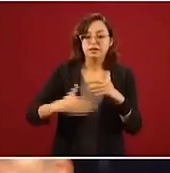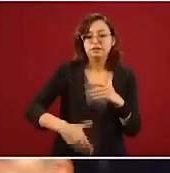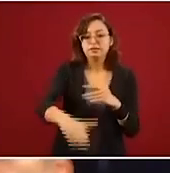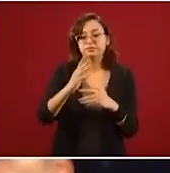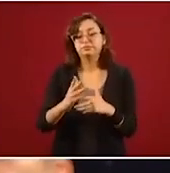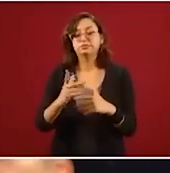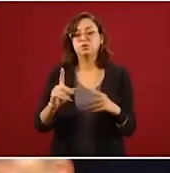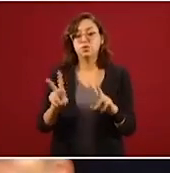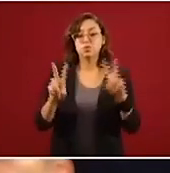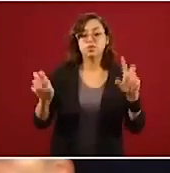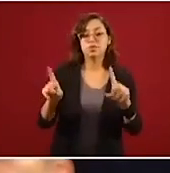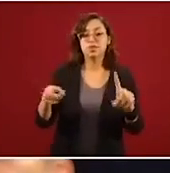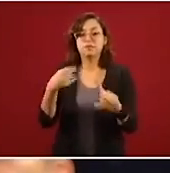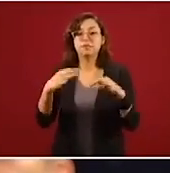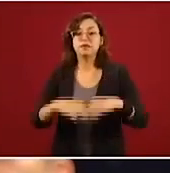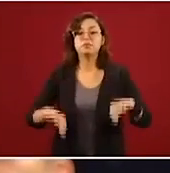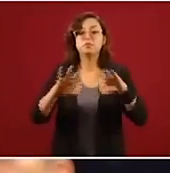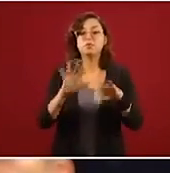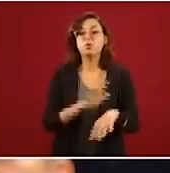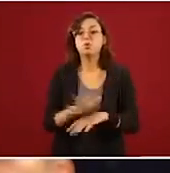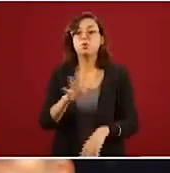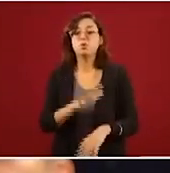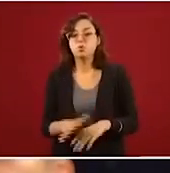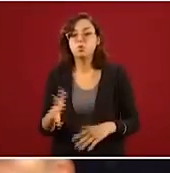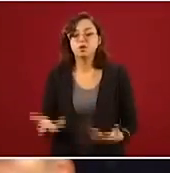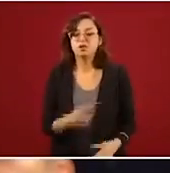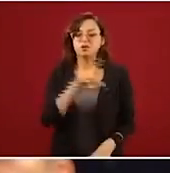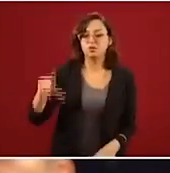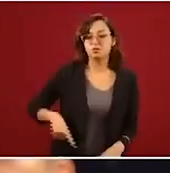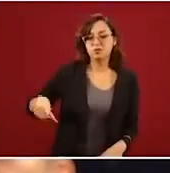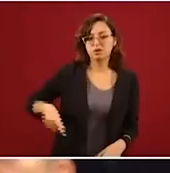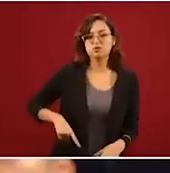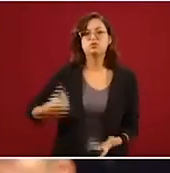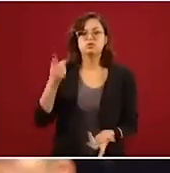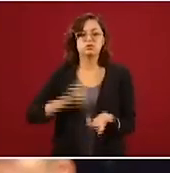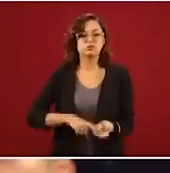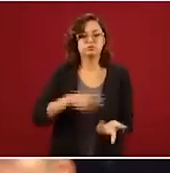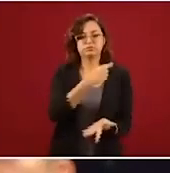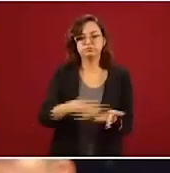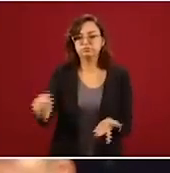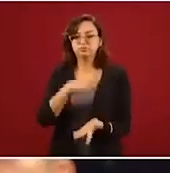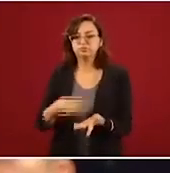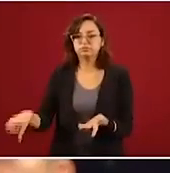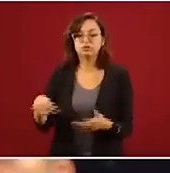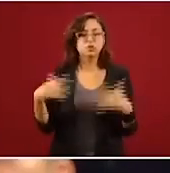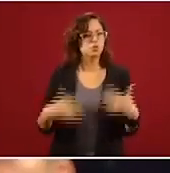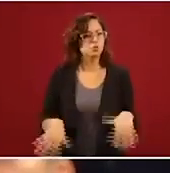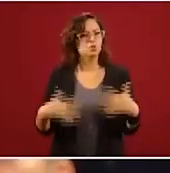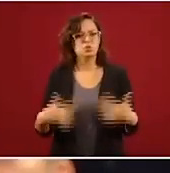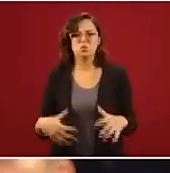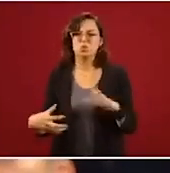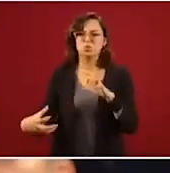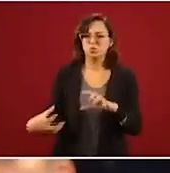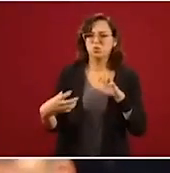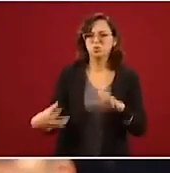rubros importantes fue las compras de gobierno. Se dieron unos agarrones sensacionales, yo tuve